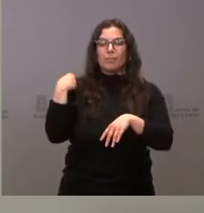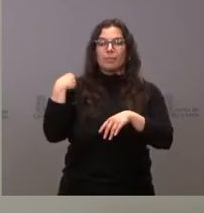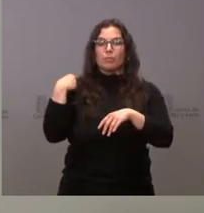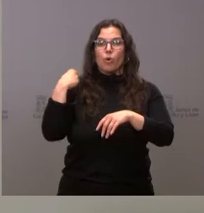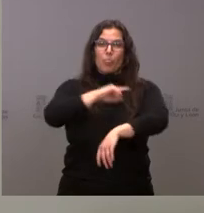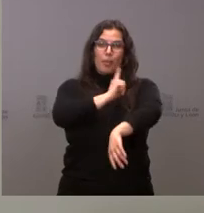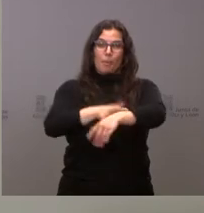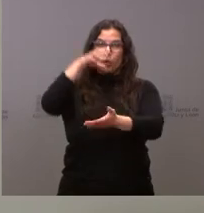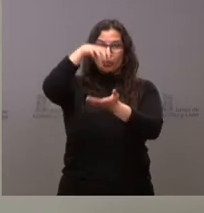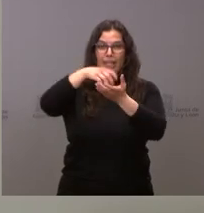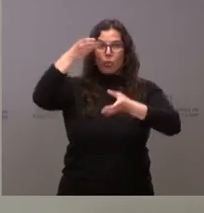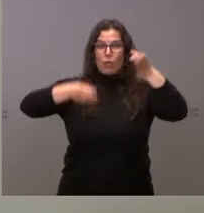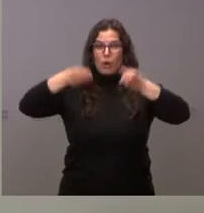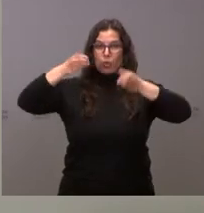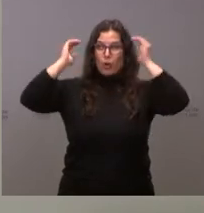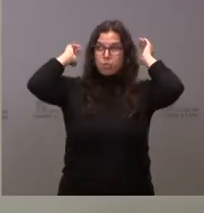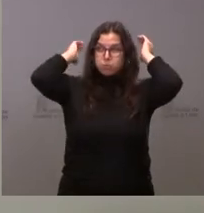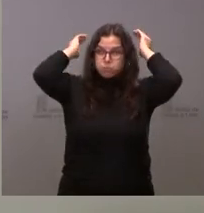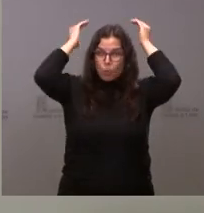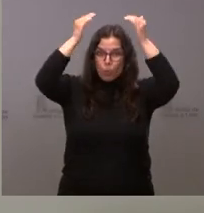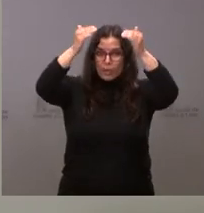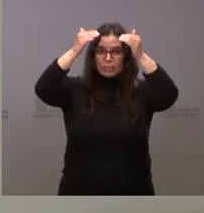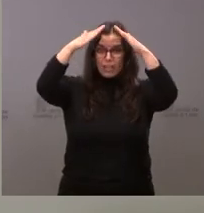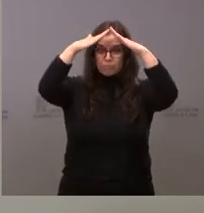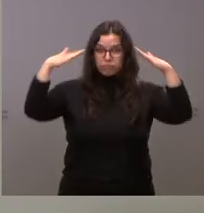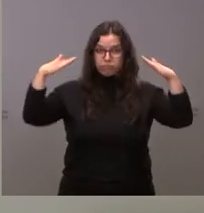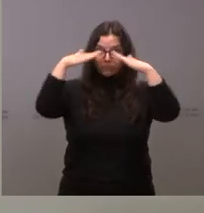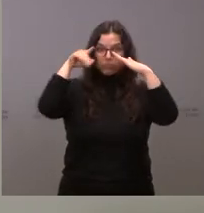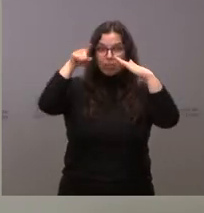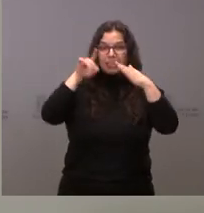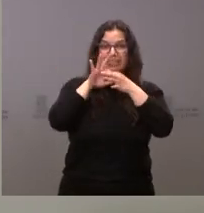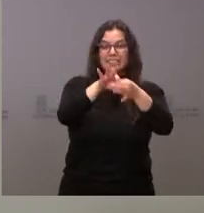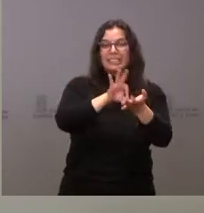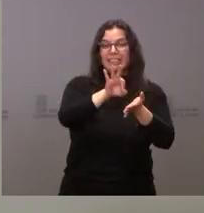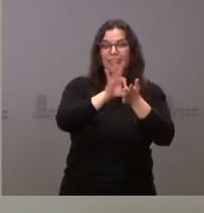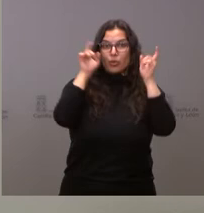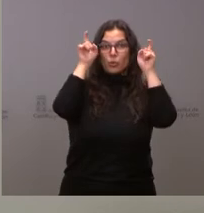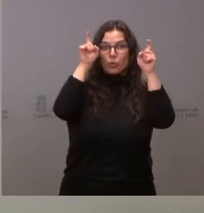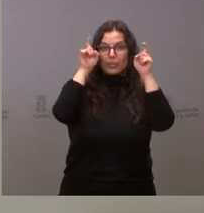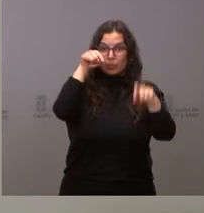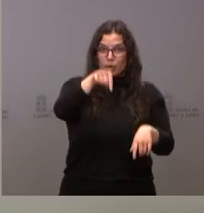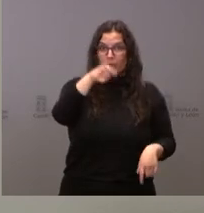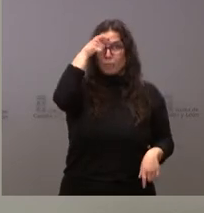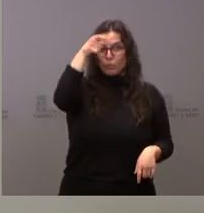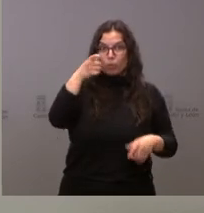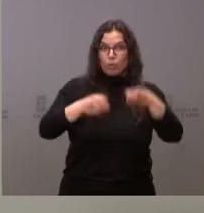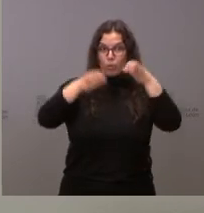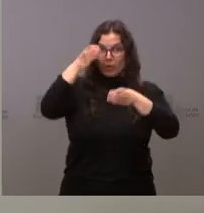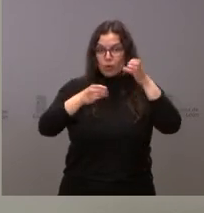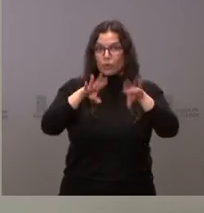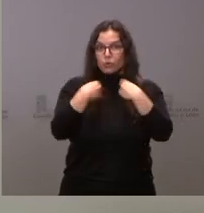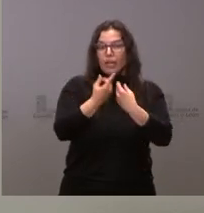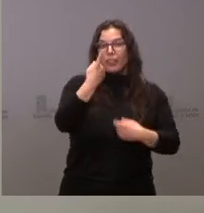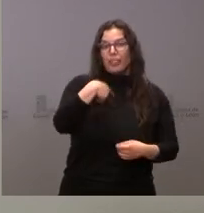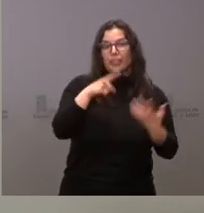en ciudad rodrigo en relación con los servicios educativos que se prestan en esa localidad ciento sesenta mil euros